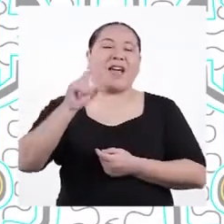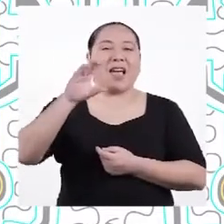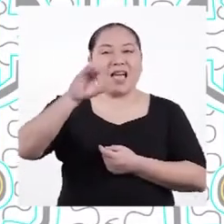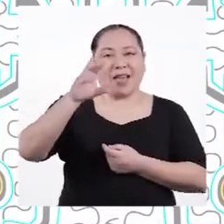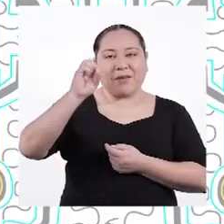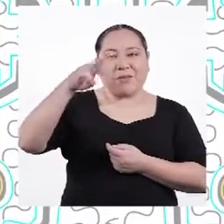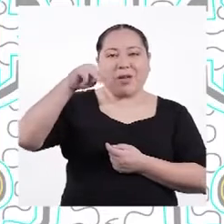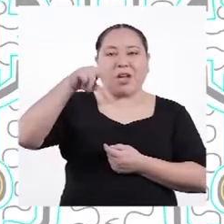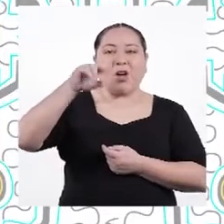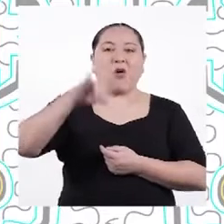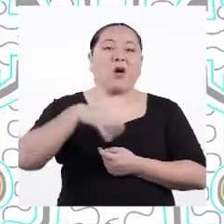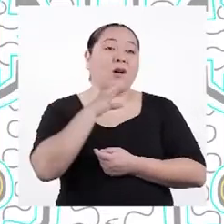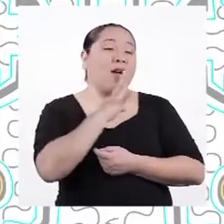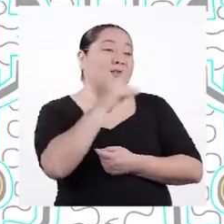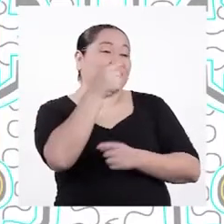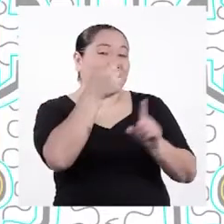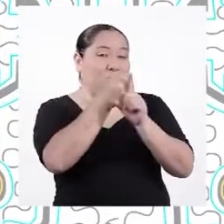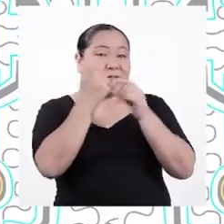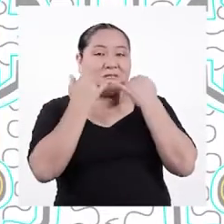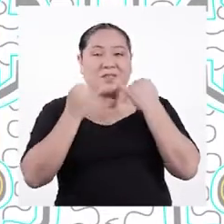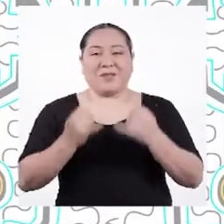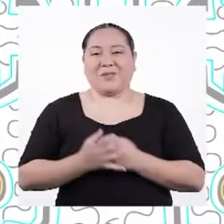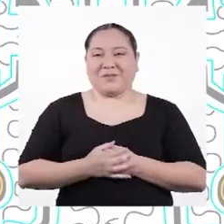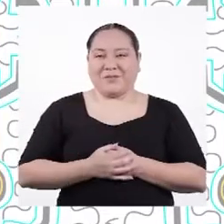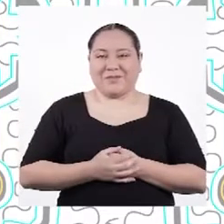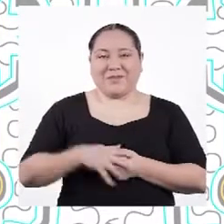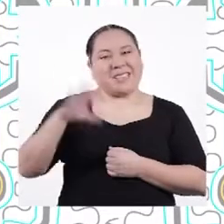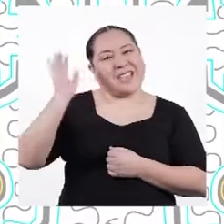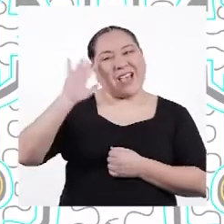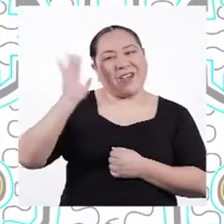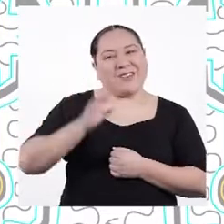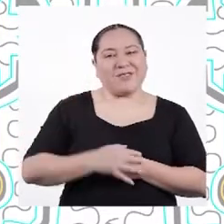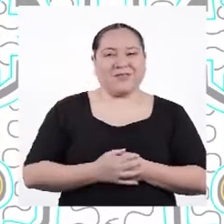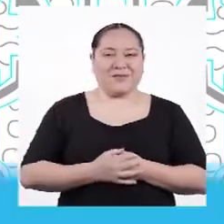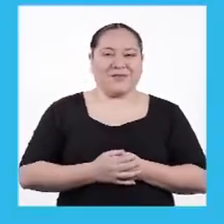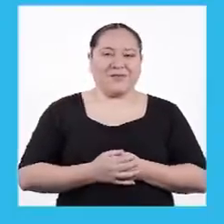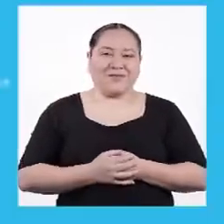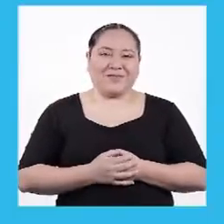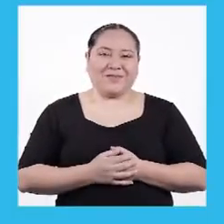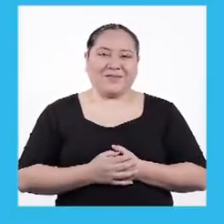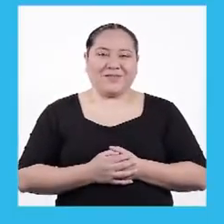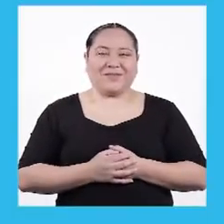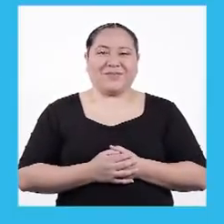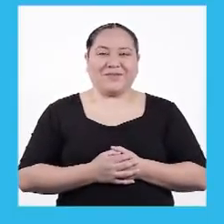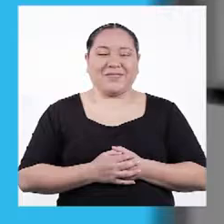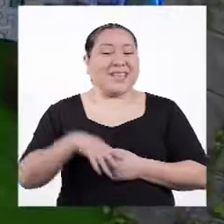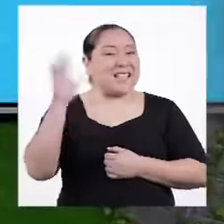¡Hatajana! Aquí sin cama. ¡Chao!